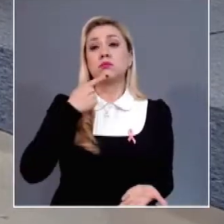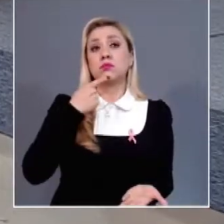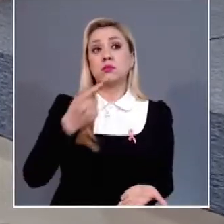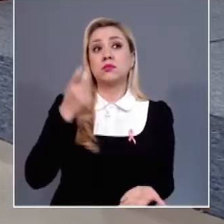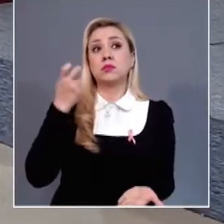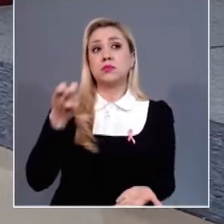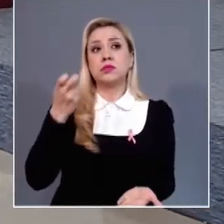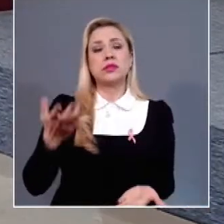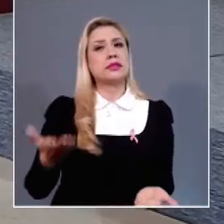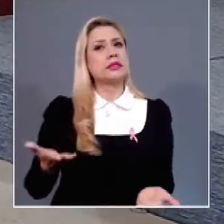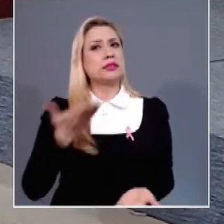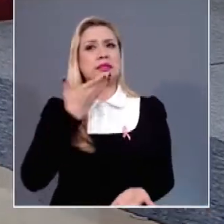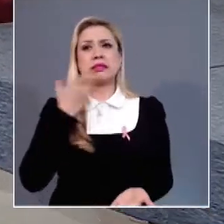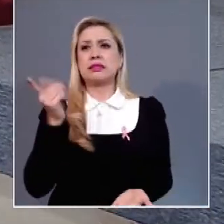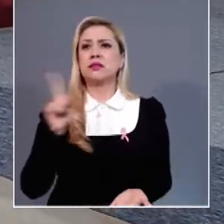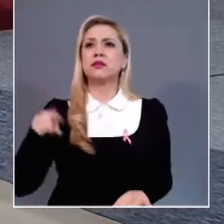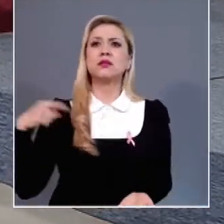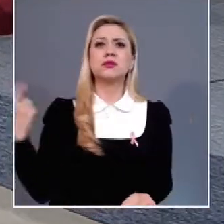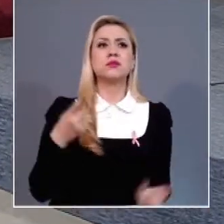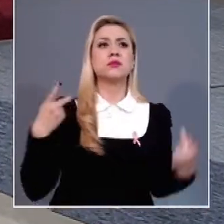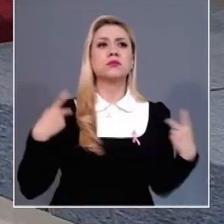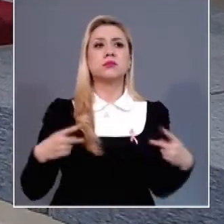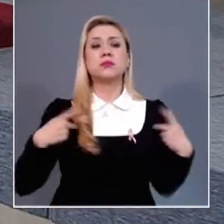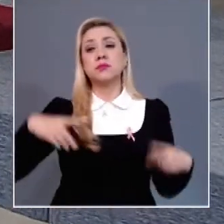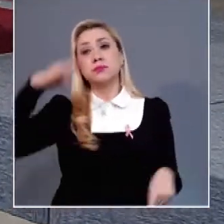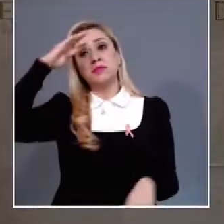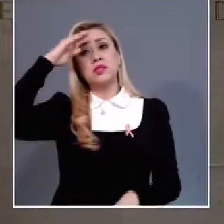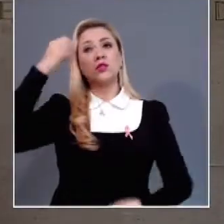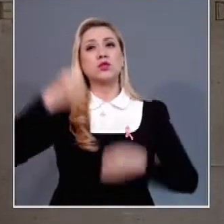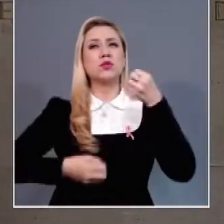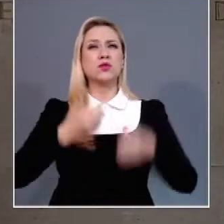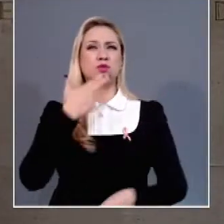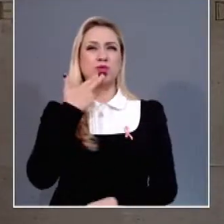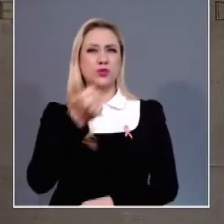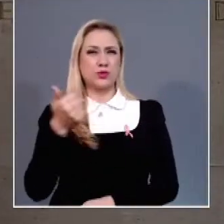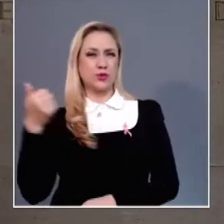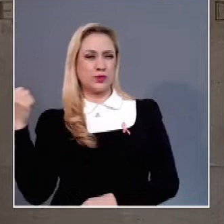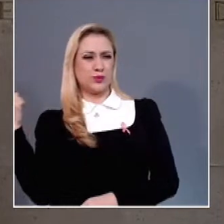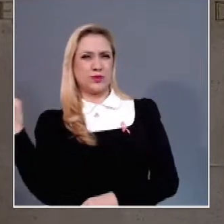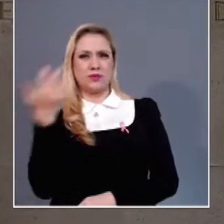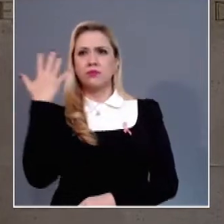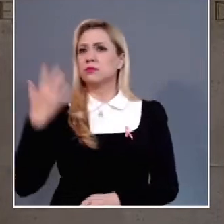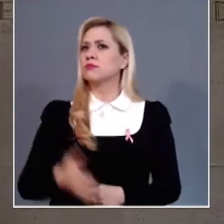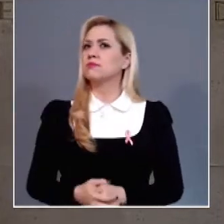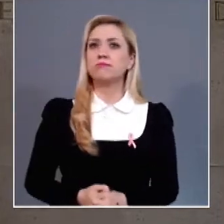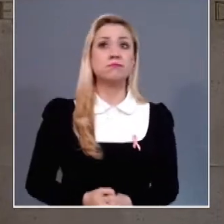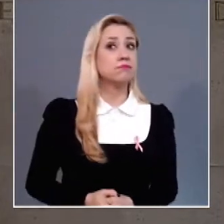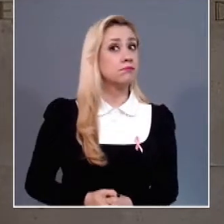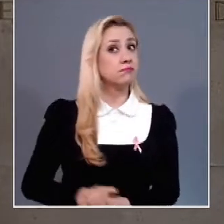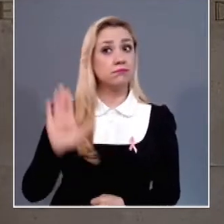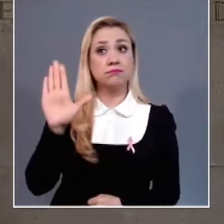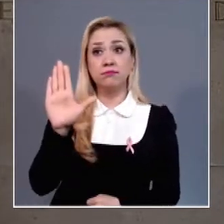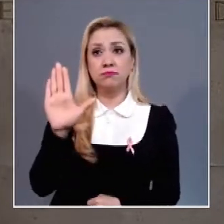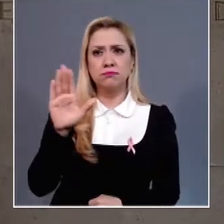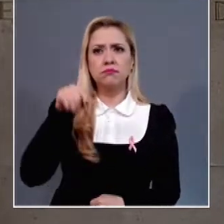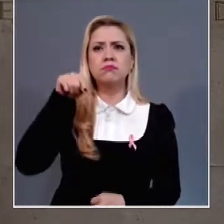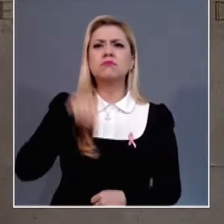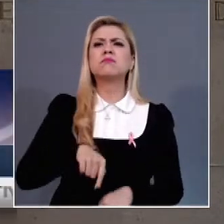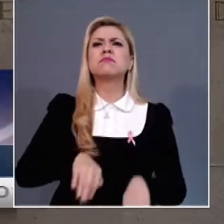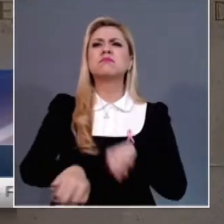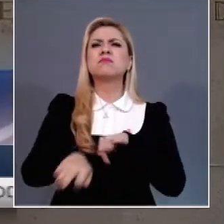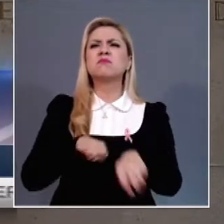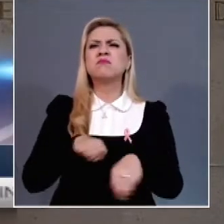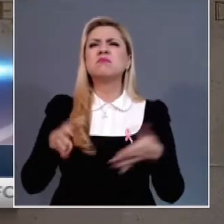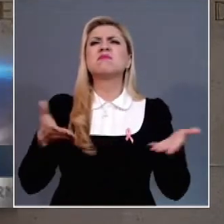que tratan de dar la impresión de que la Corte no realiza su labor. El trabajo de un tribunal constitucional no